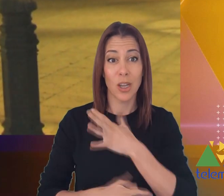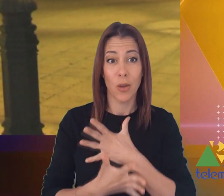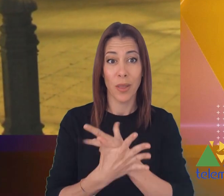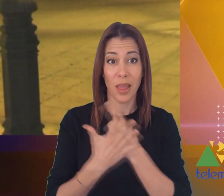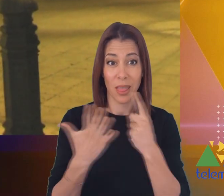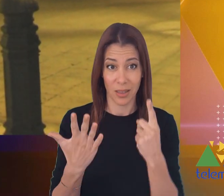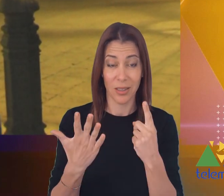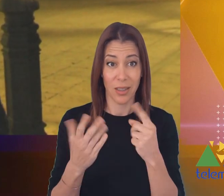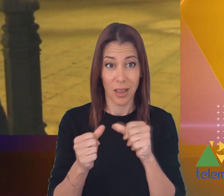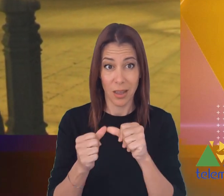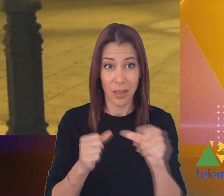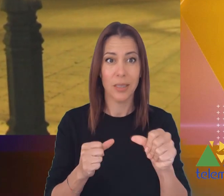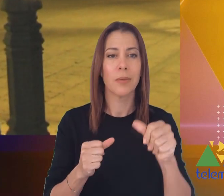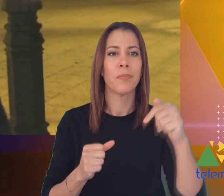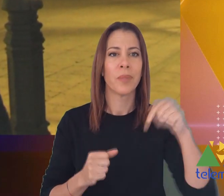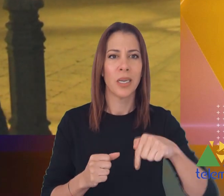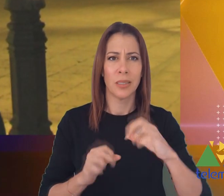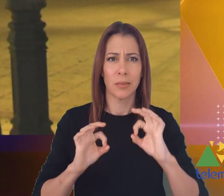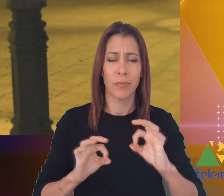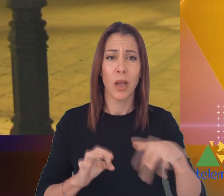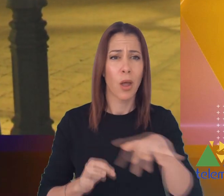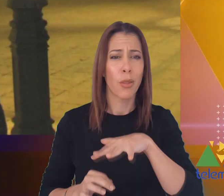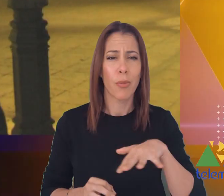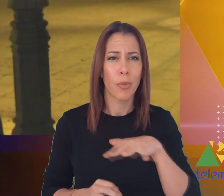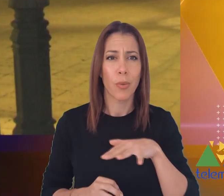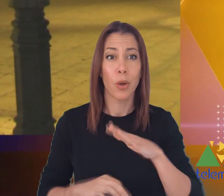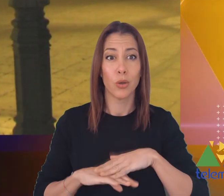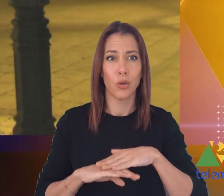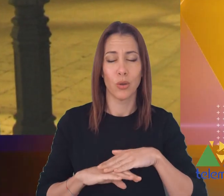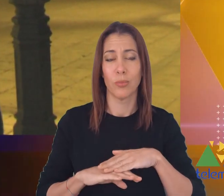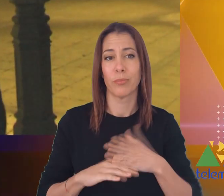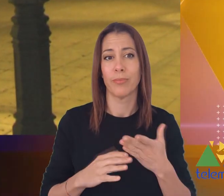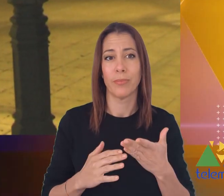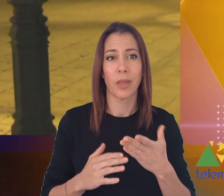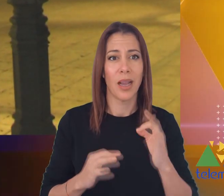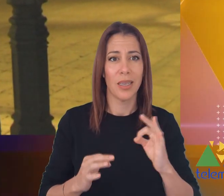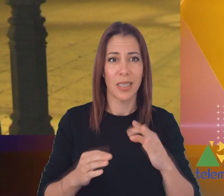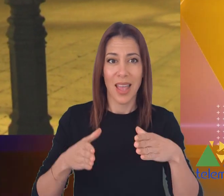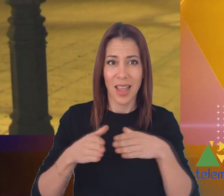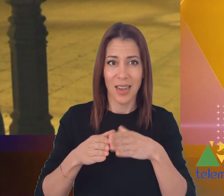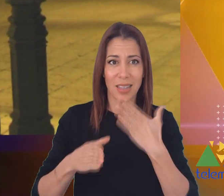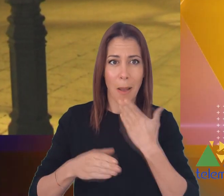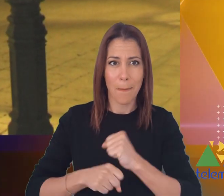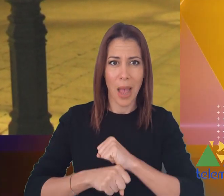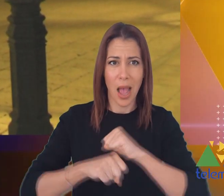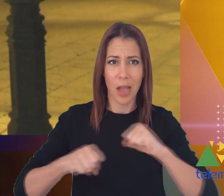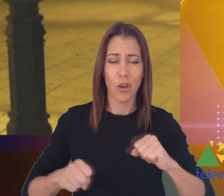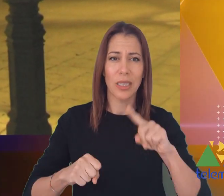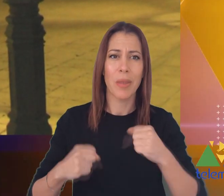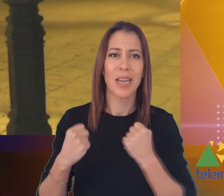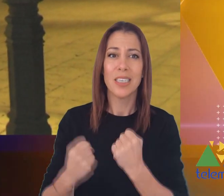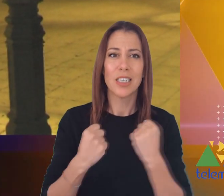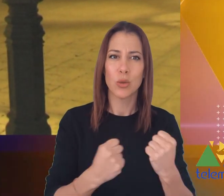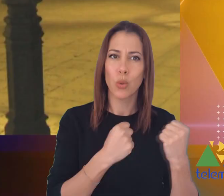XVI este fue el sitio donde se establece la Iglesia Mayor y la institución